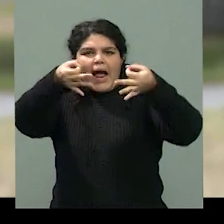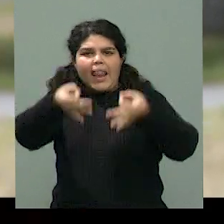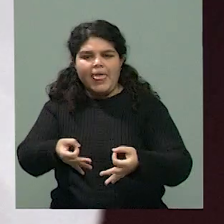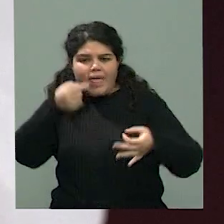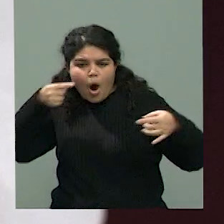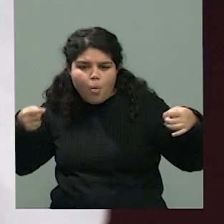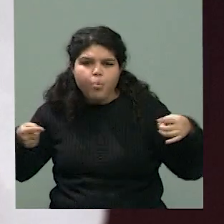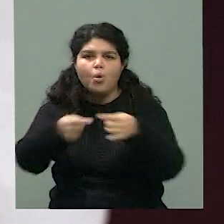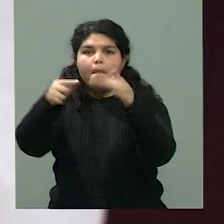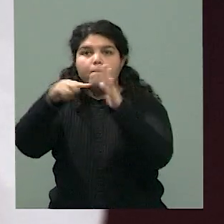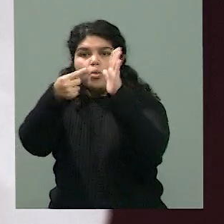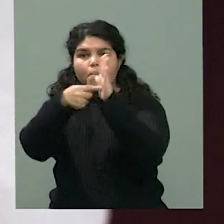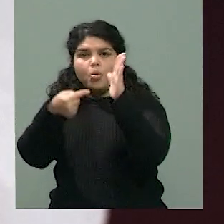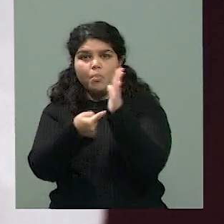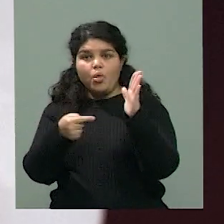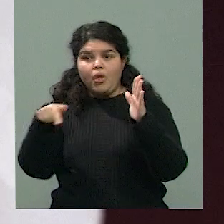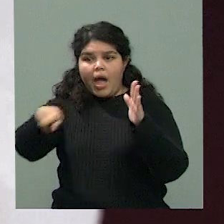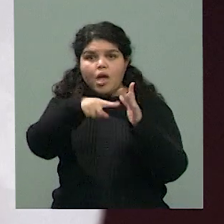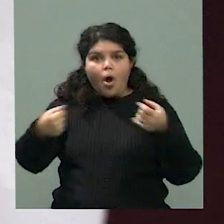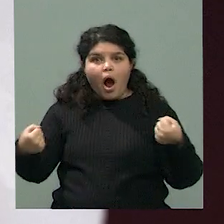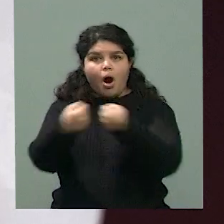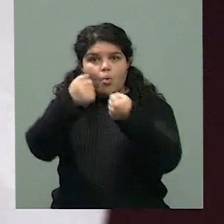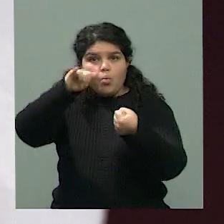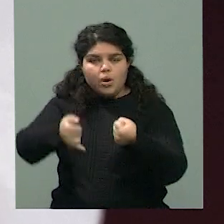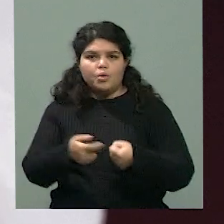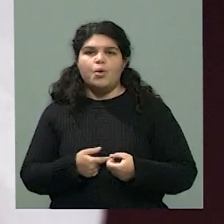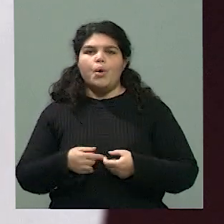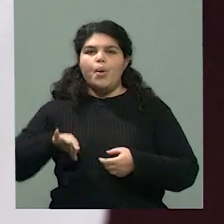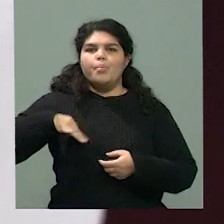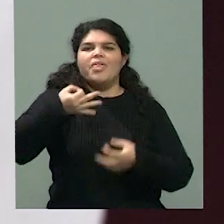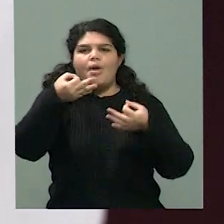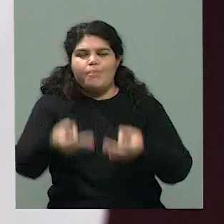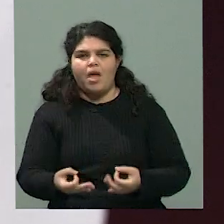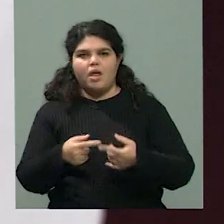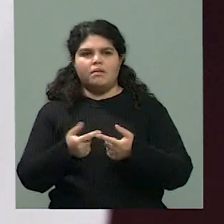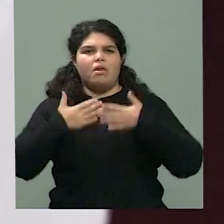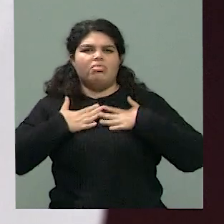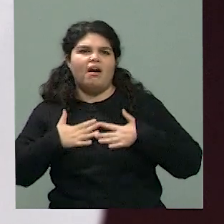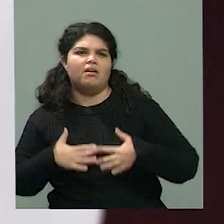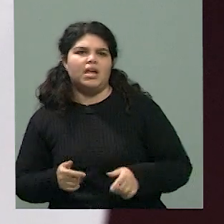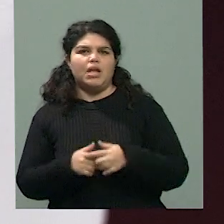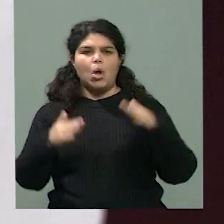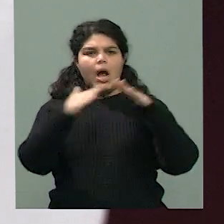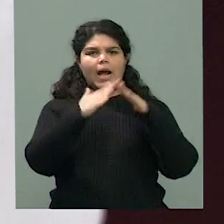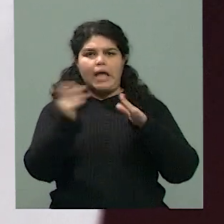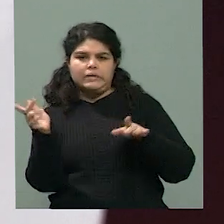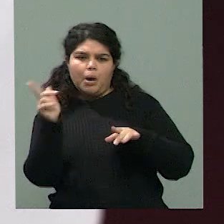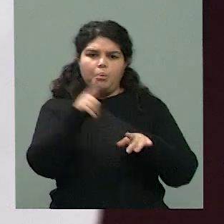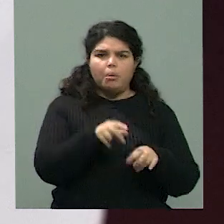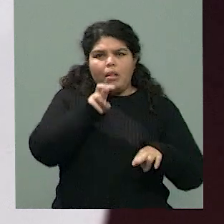poco. Queremos vivir bien, queremos estar tranquilos. Quiero llegar a mi casa, tomarme un mate,